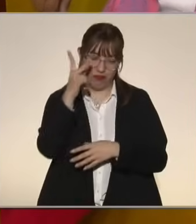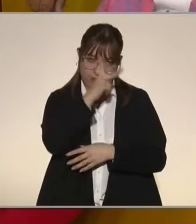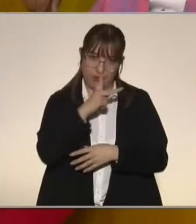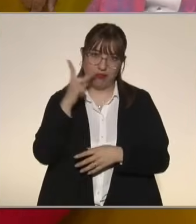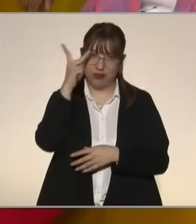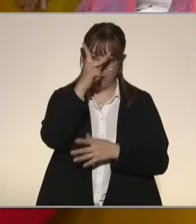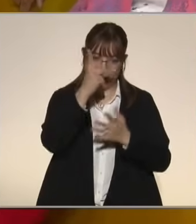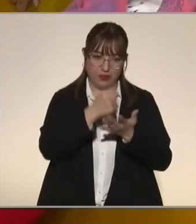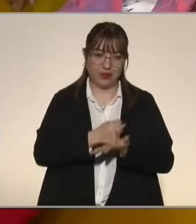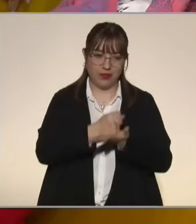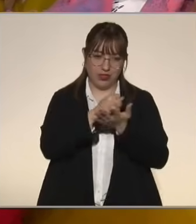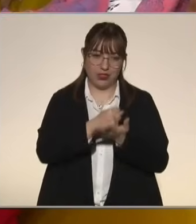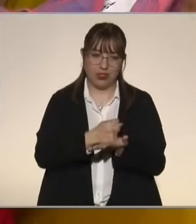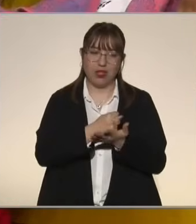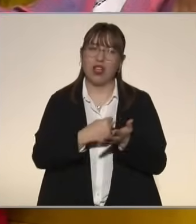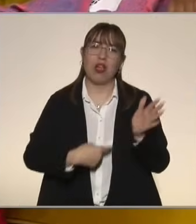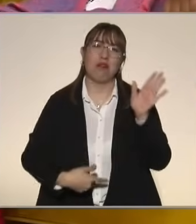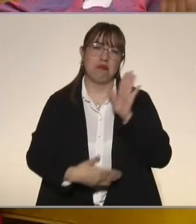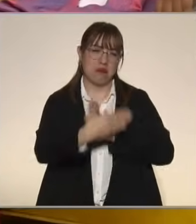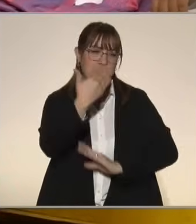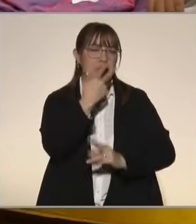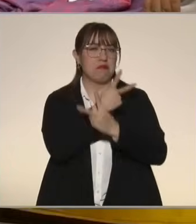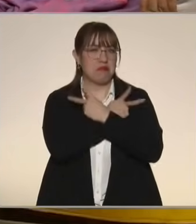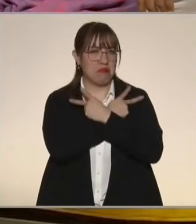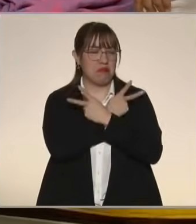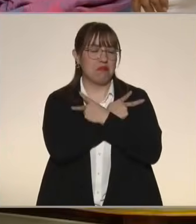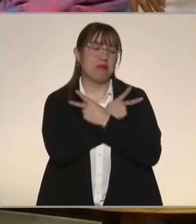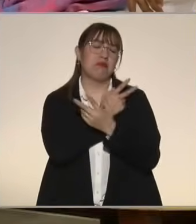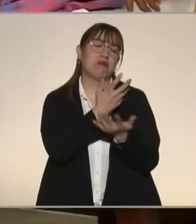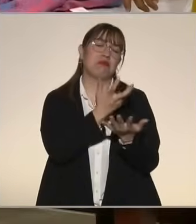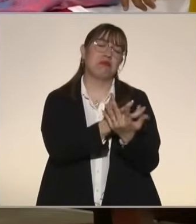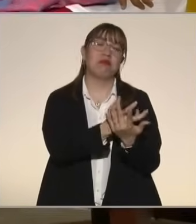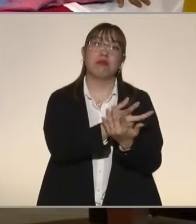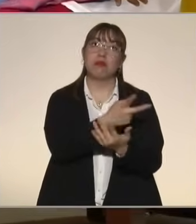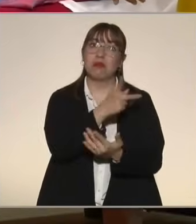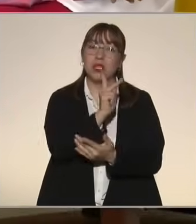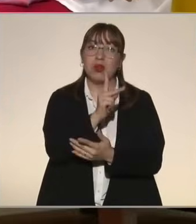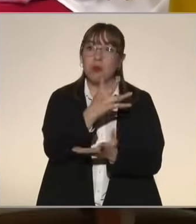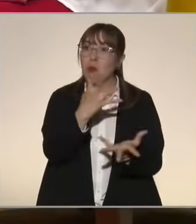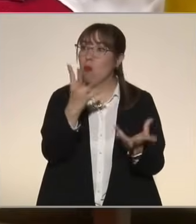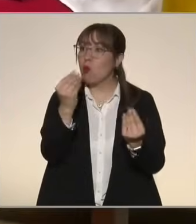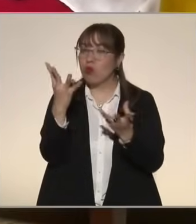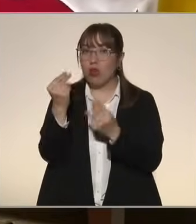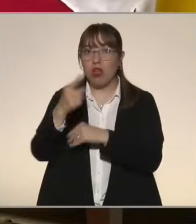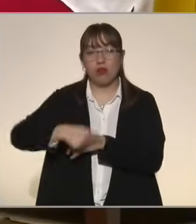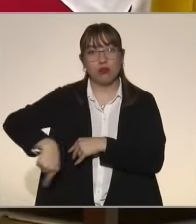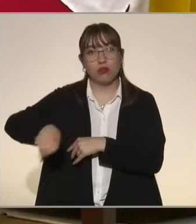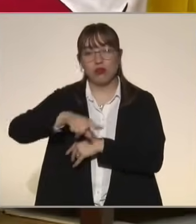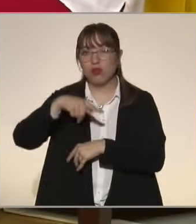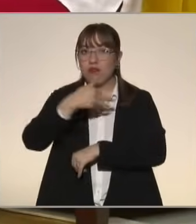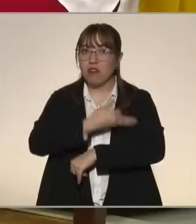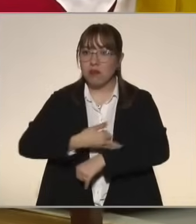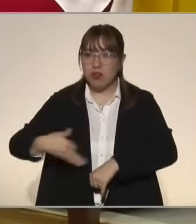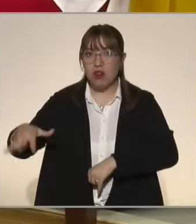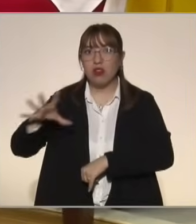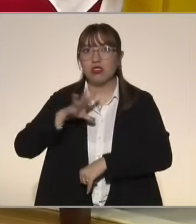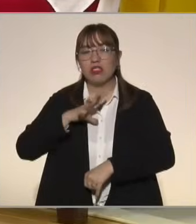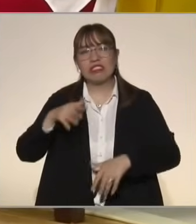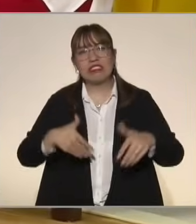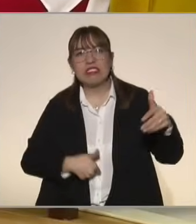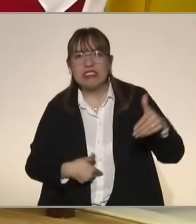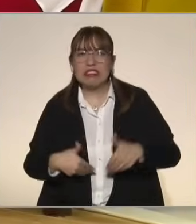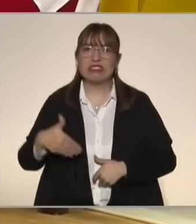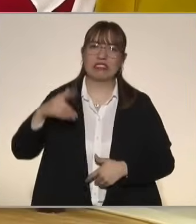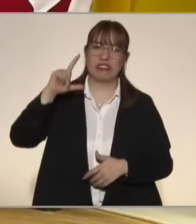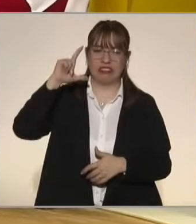que si bien nos vamos de vacaciones tenemos que estar pendientes porque la verdad es que hay mucho enojo y muchos pleitos en muchas familias. Así